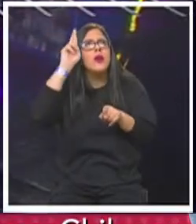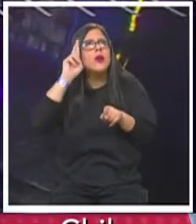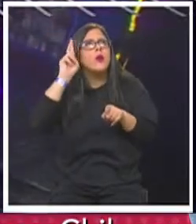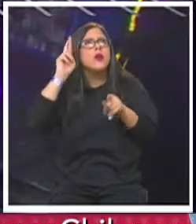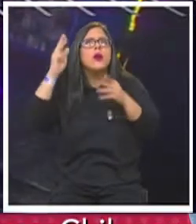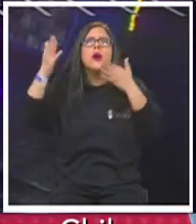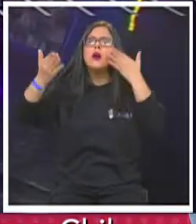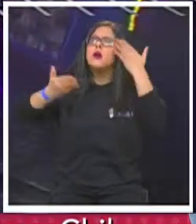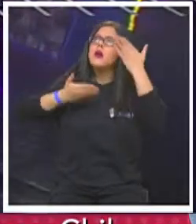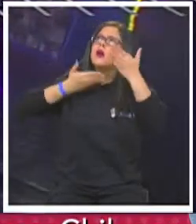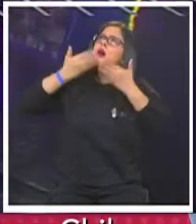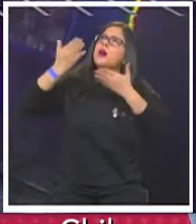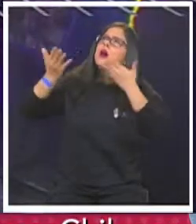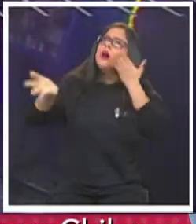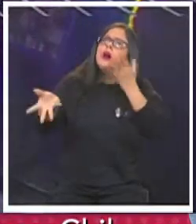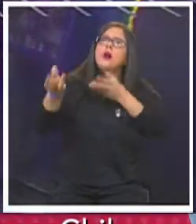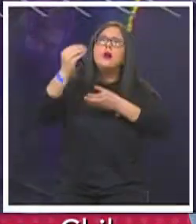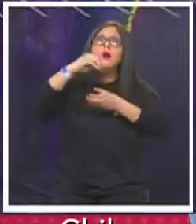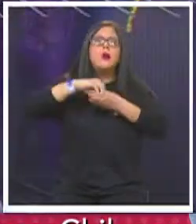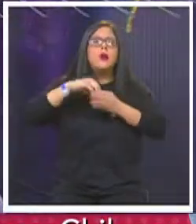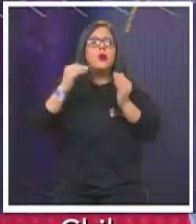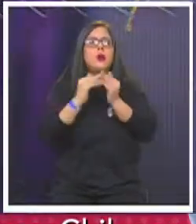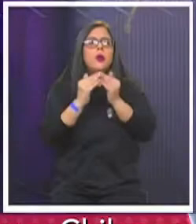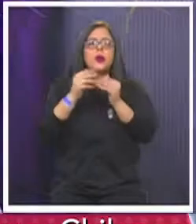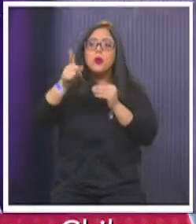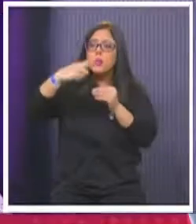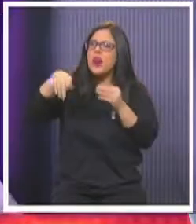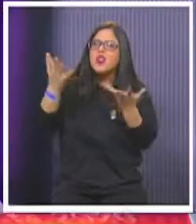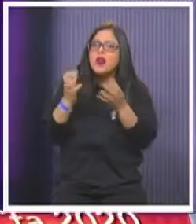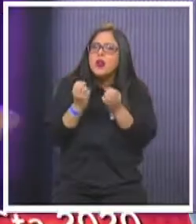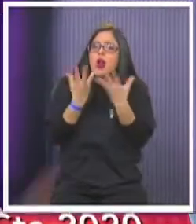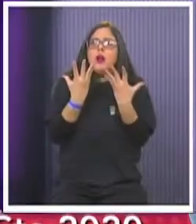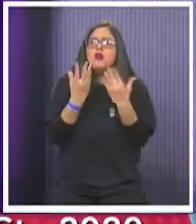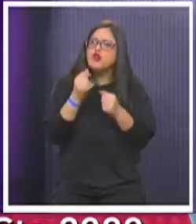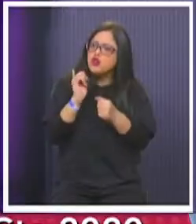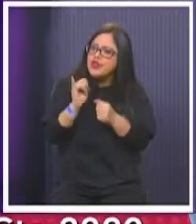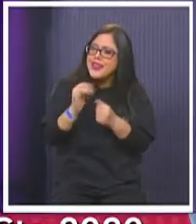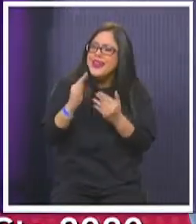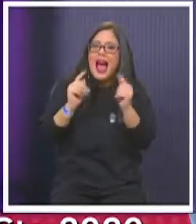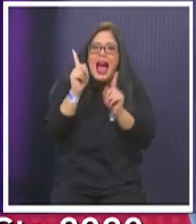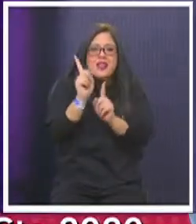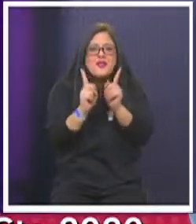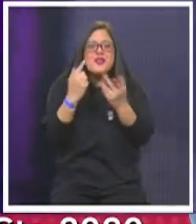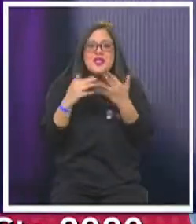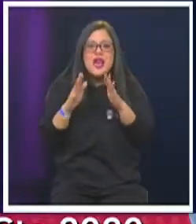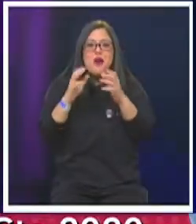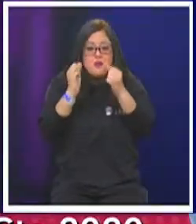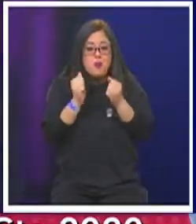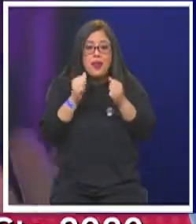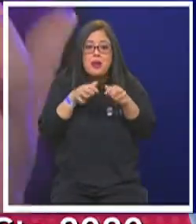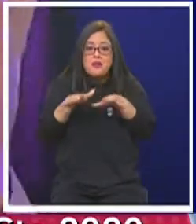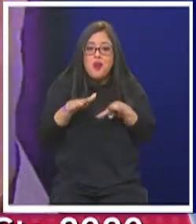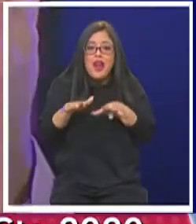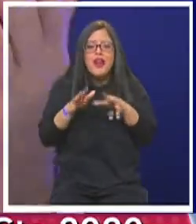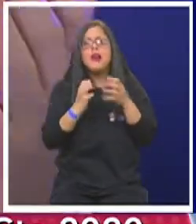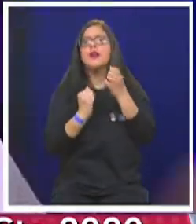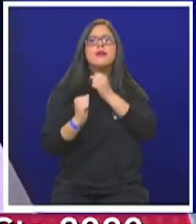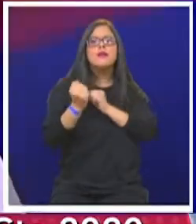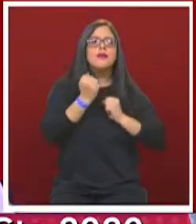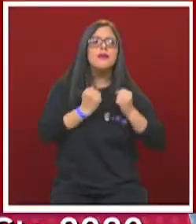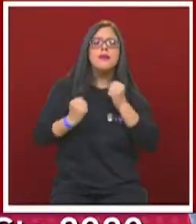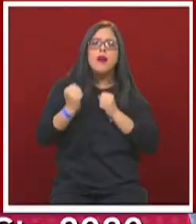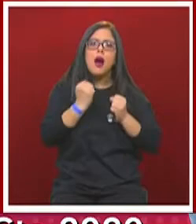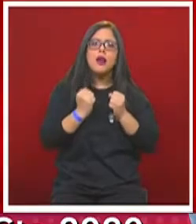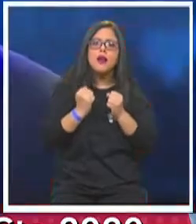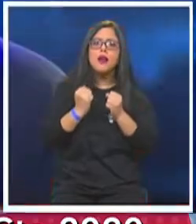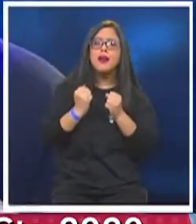una sensación de hogar, de comunidad. ¿Reaccionan? Reaccionan, hasta llegan a bailar los que pueden movilizarse. Y Lucho, ¿te